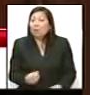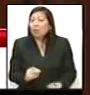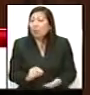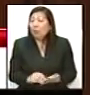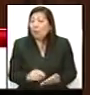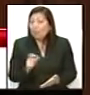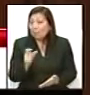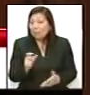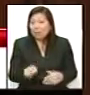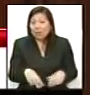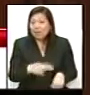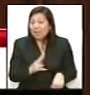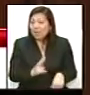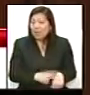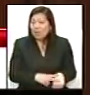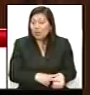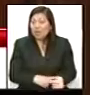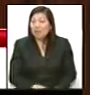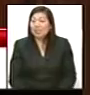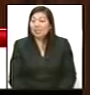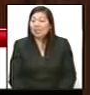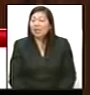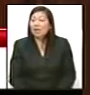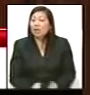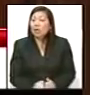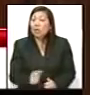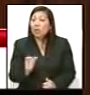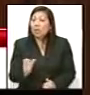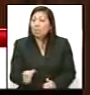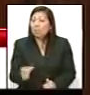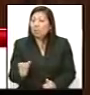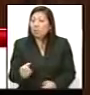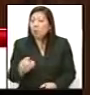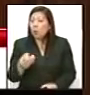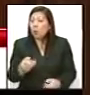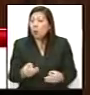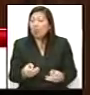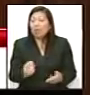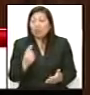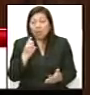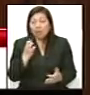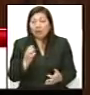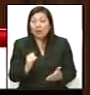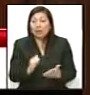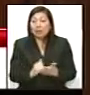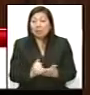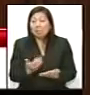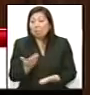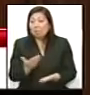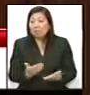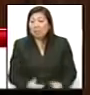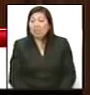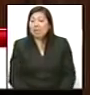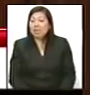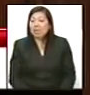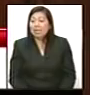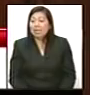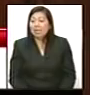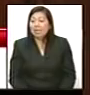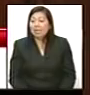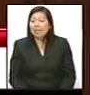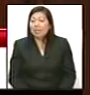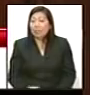entre personas naturales, sino con una persona jurídica, yo creo que tiene que, por lo menos, ya dirán